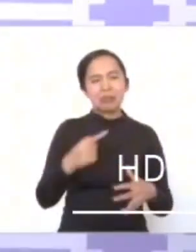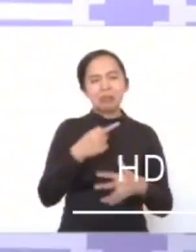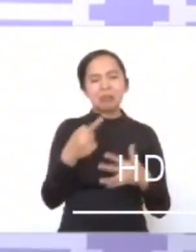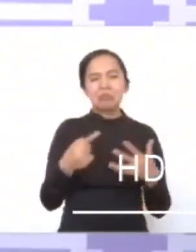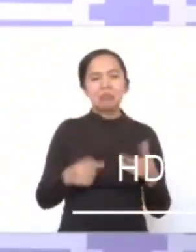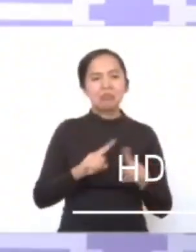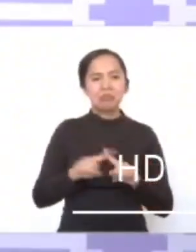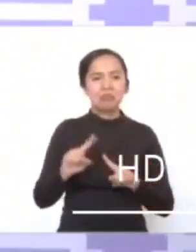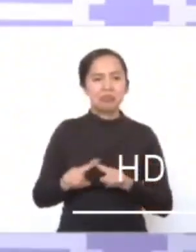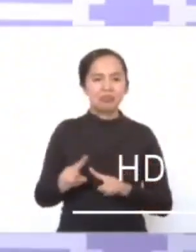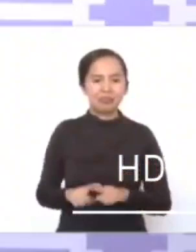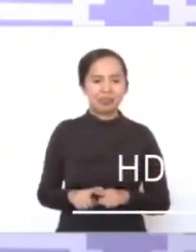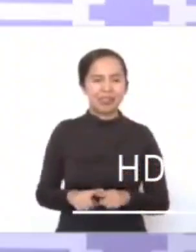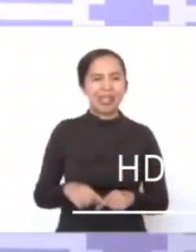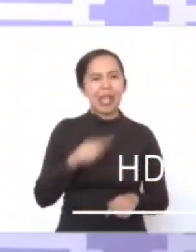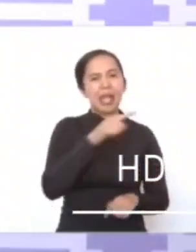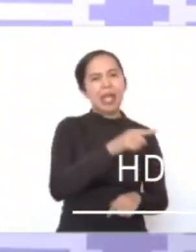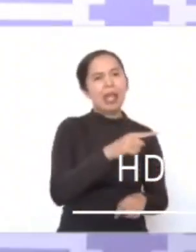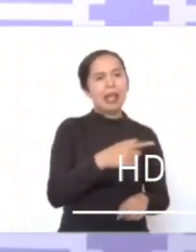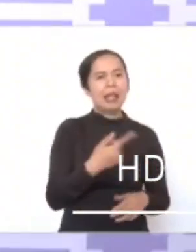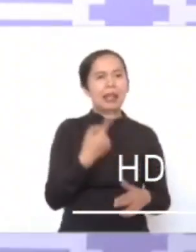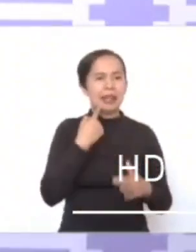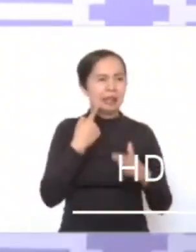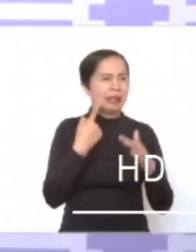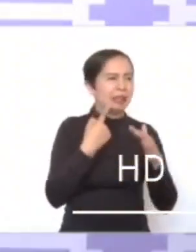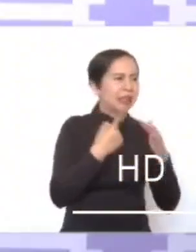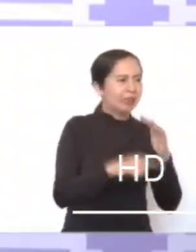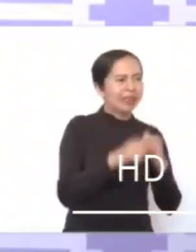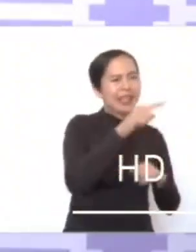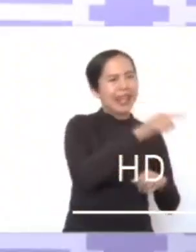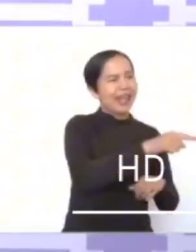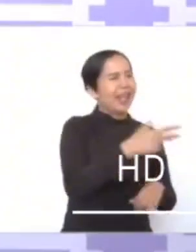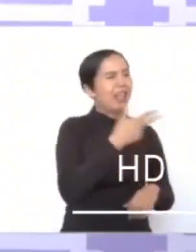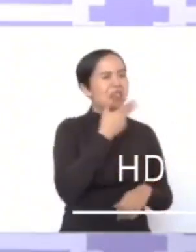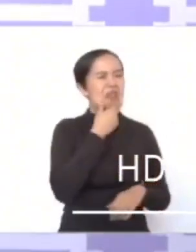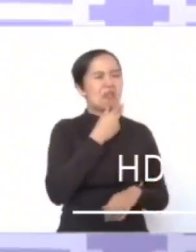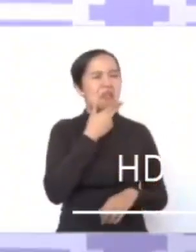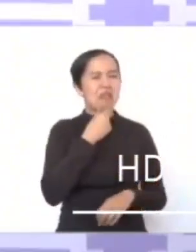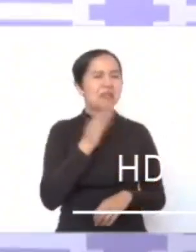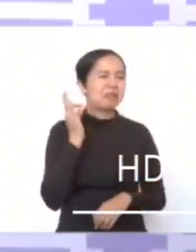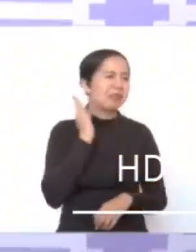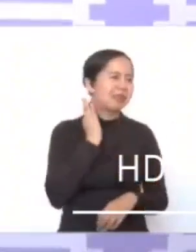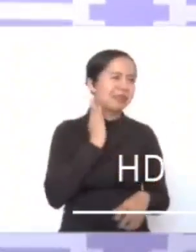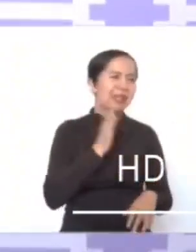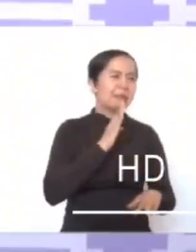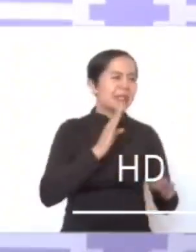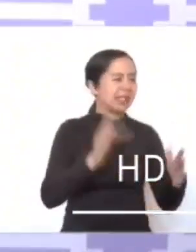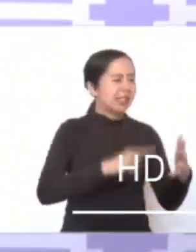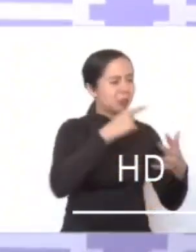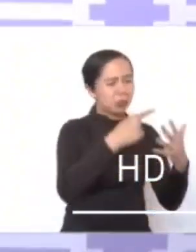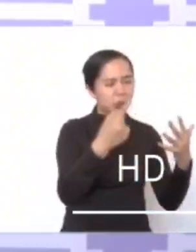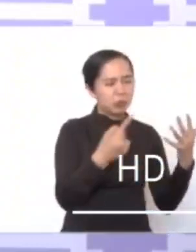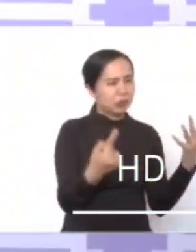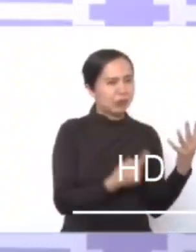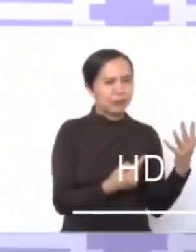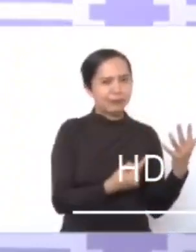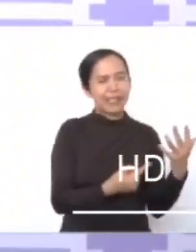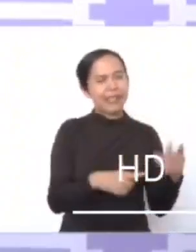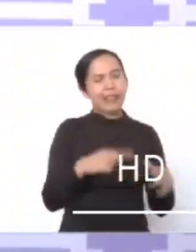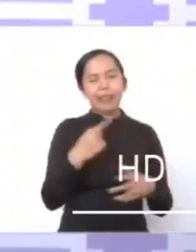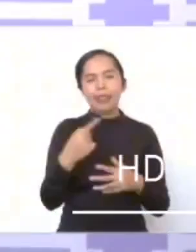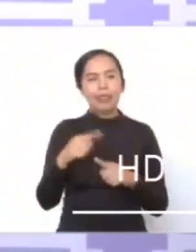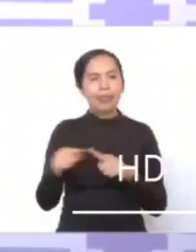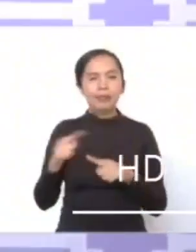sido acusado, por las que ha sido cuestionado. En aquel momento hubo toda una